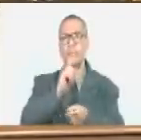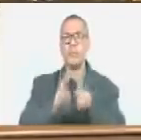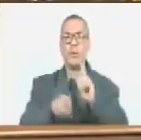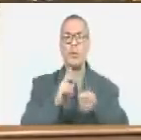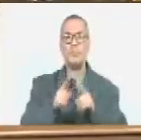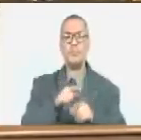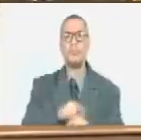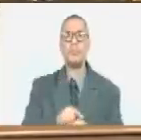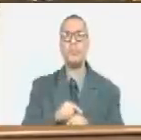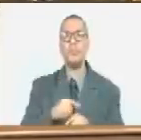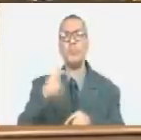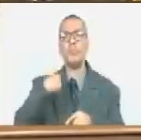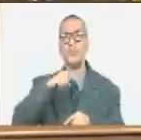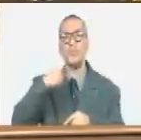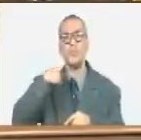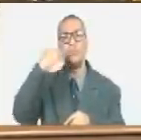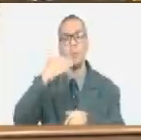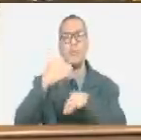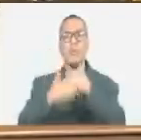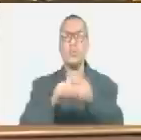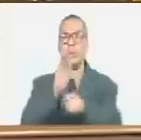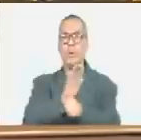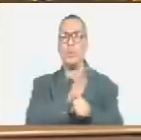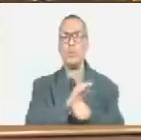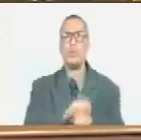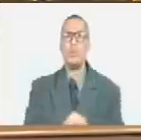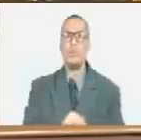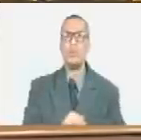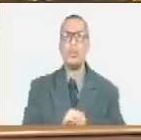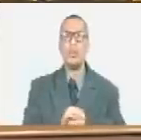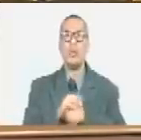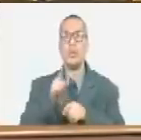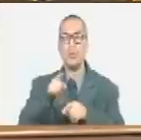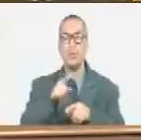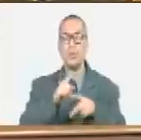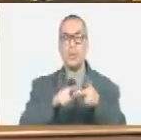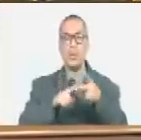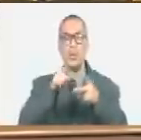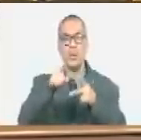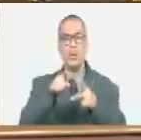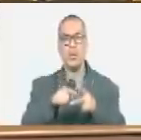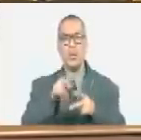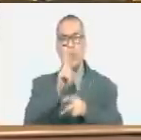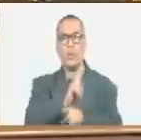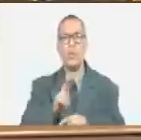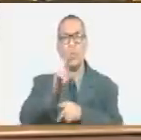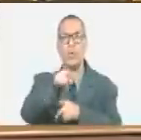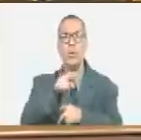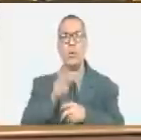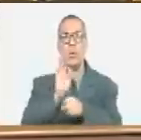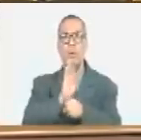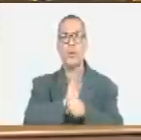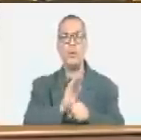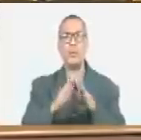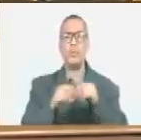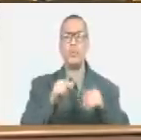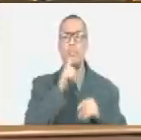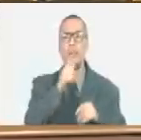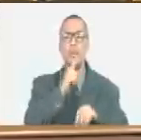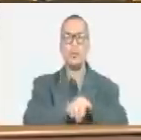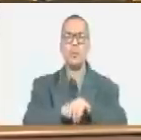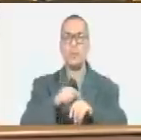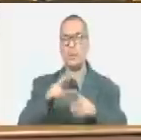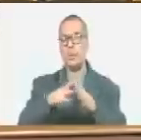de los bienes sujetos a medidas cautelares que por su naturaleza requieran ser utilizados para evitar su deterioro. Esto,